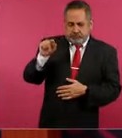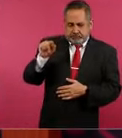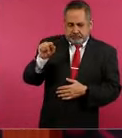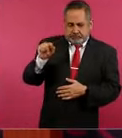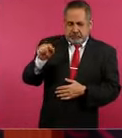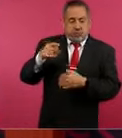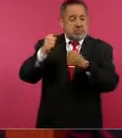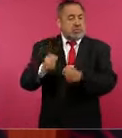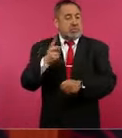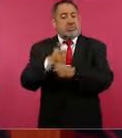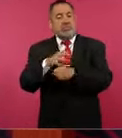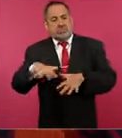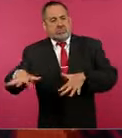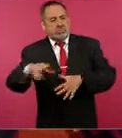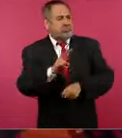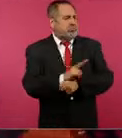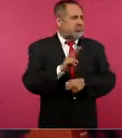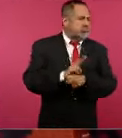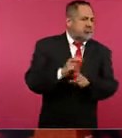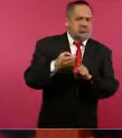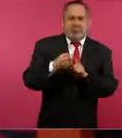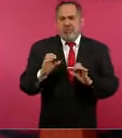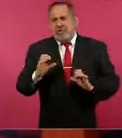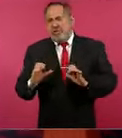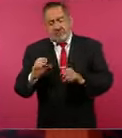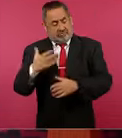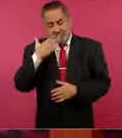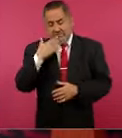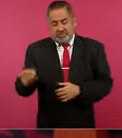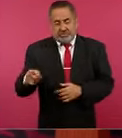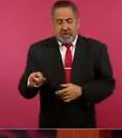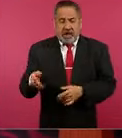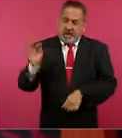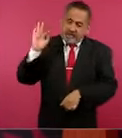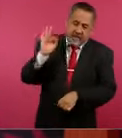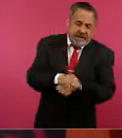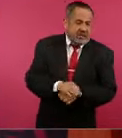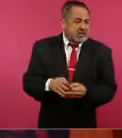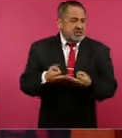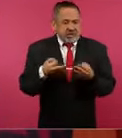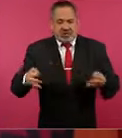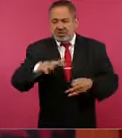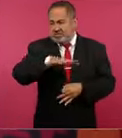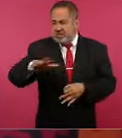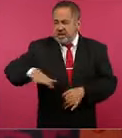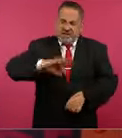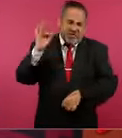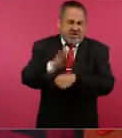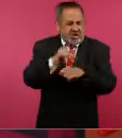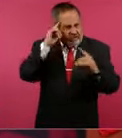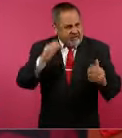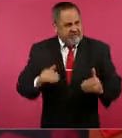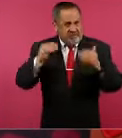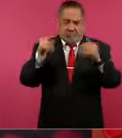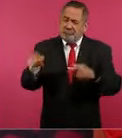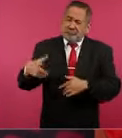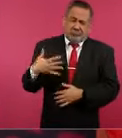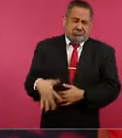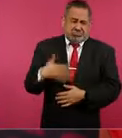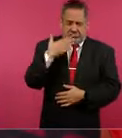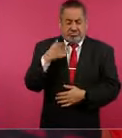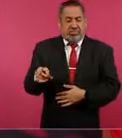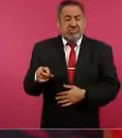garantizar la seguridad pública, en la defensa de nuestra soberanía,